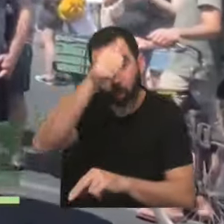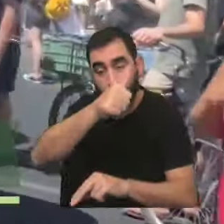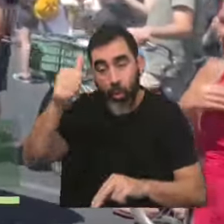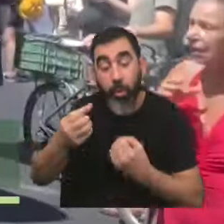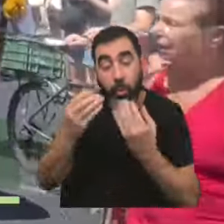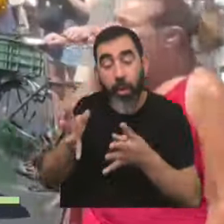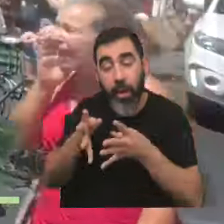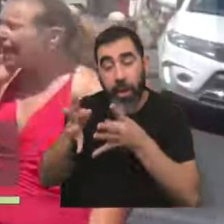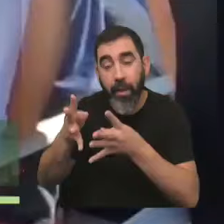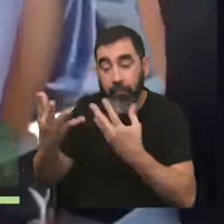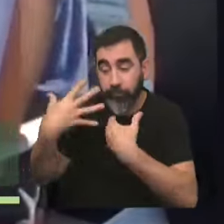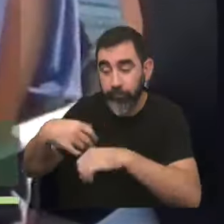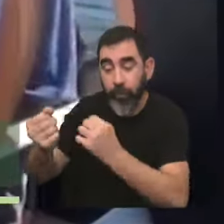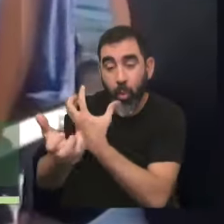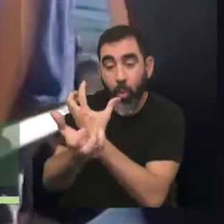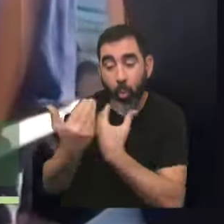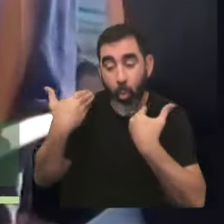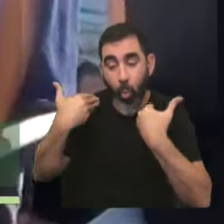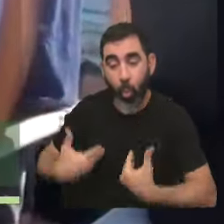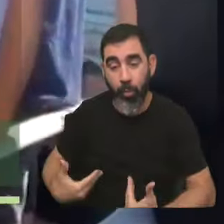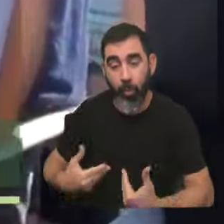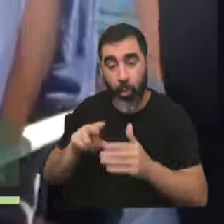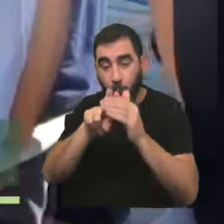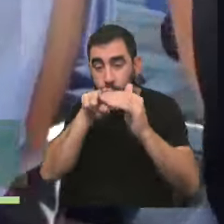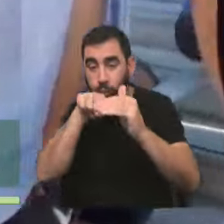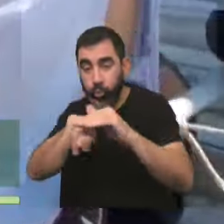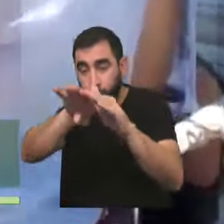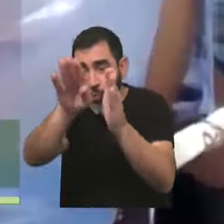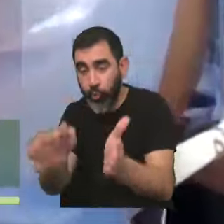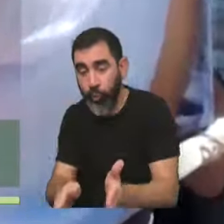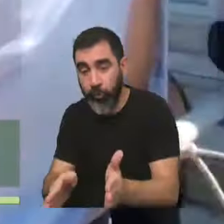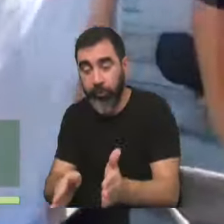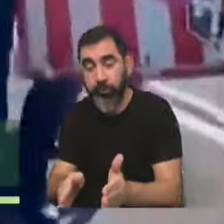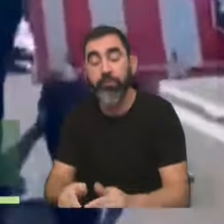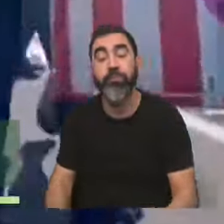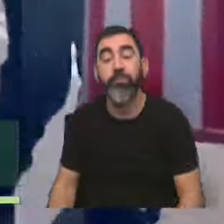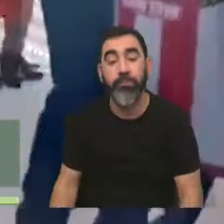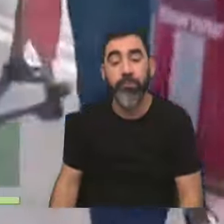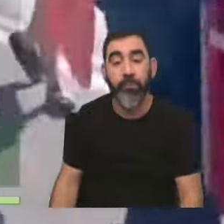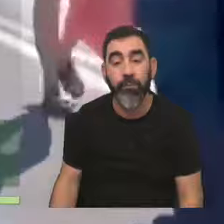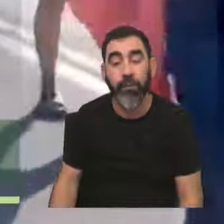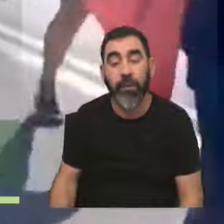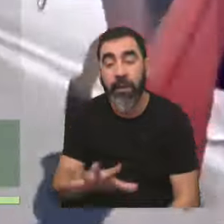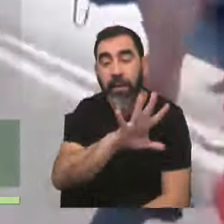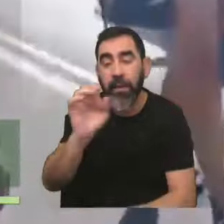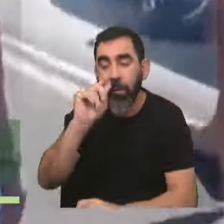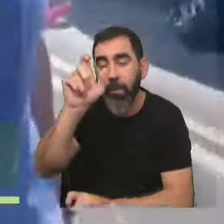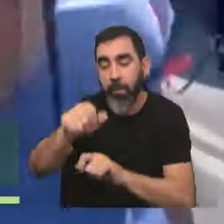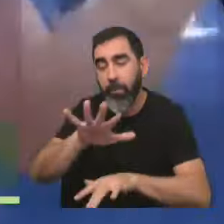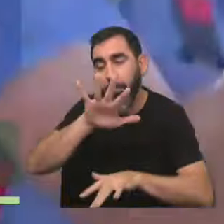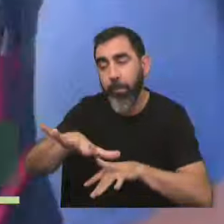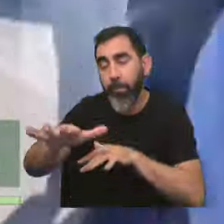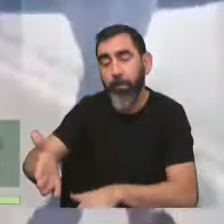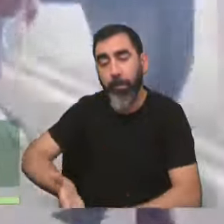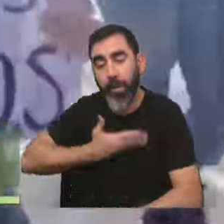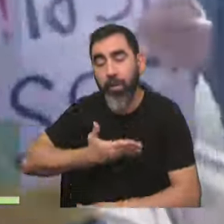ejército encontrara los cuerpos de los seis reenes en un túnel de la ciudad de rafá y en Jerusalén y tel avib al menos medio millón de personas salieron a las calles para